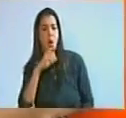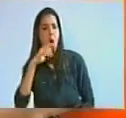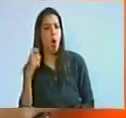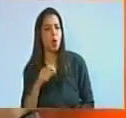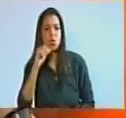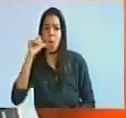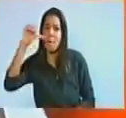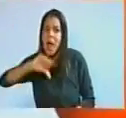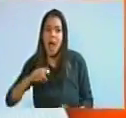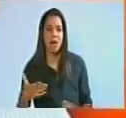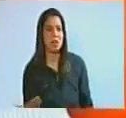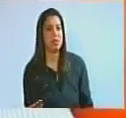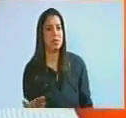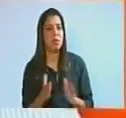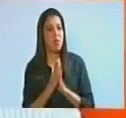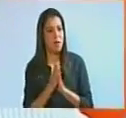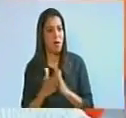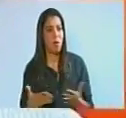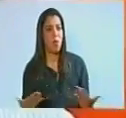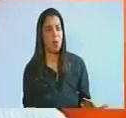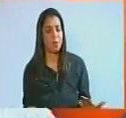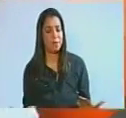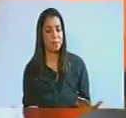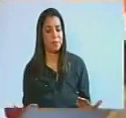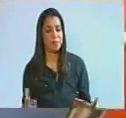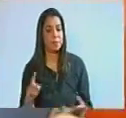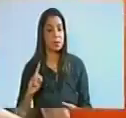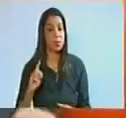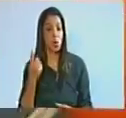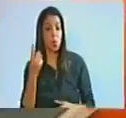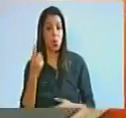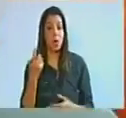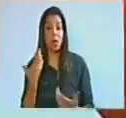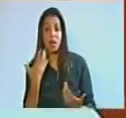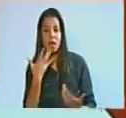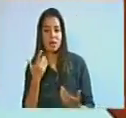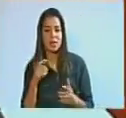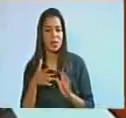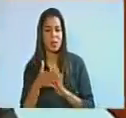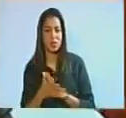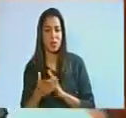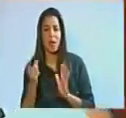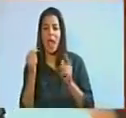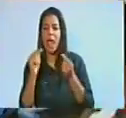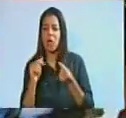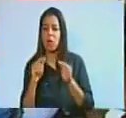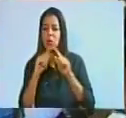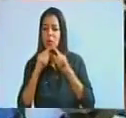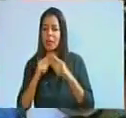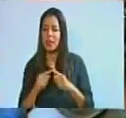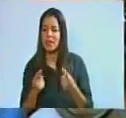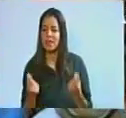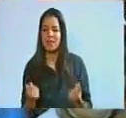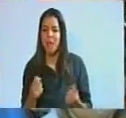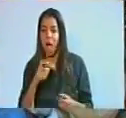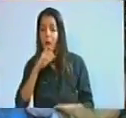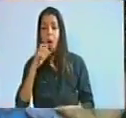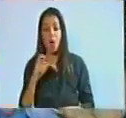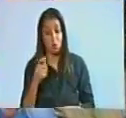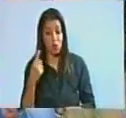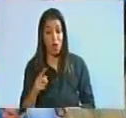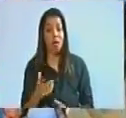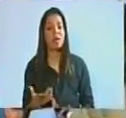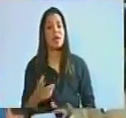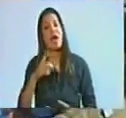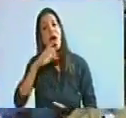nada. Y una de las condiciones que tiene peor rendimiento en la economía es el odio.